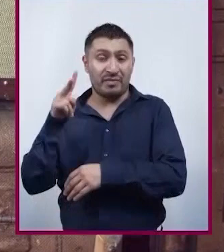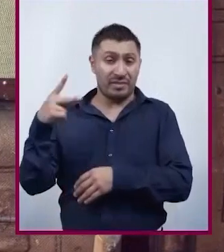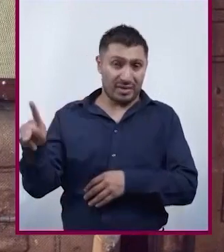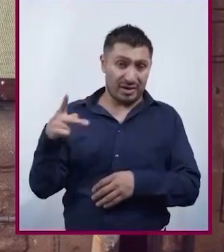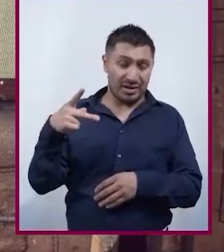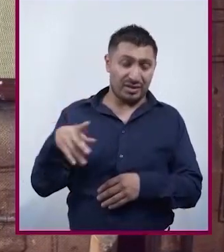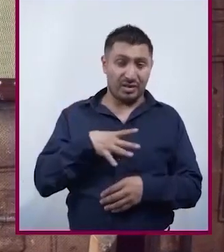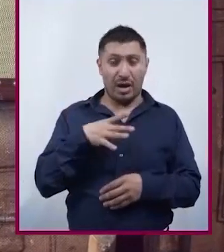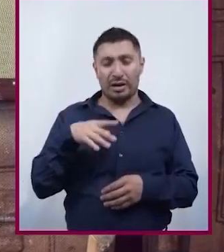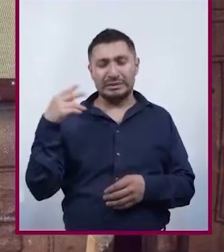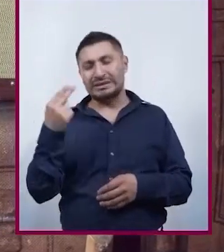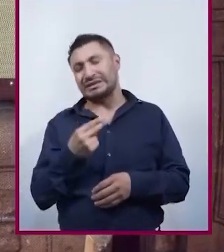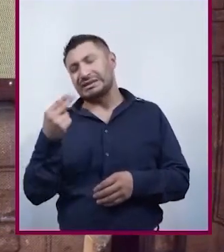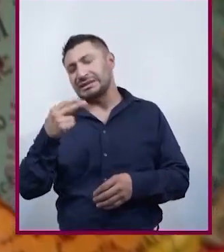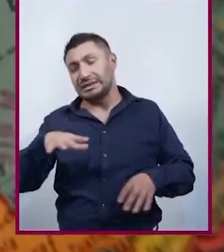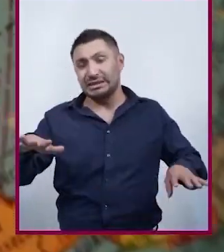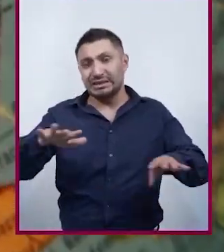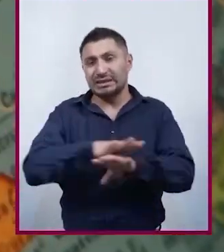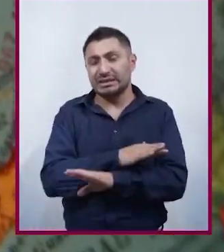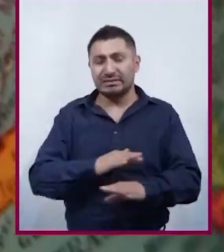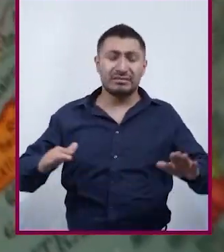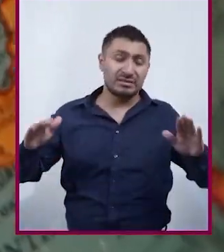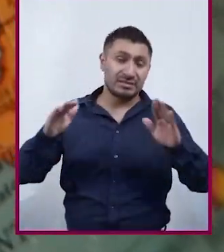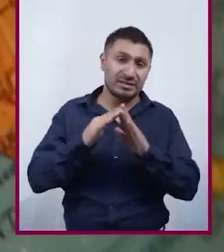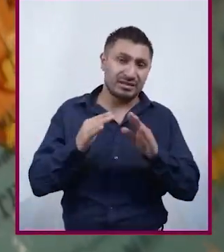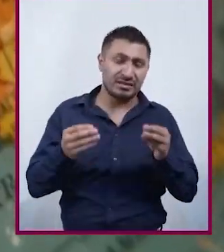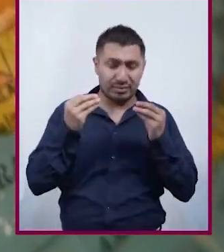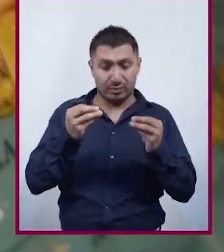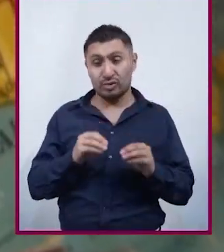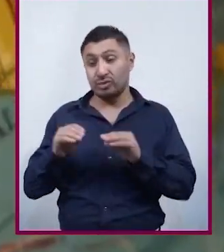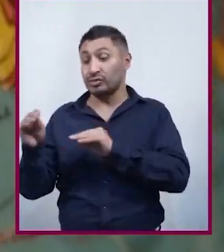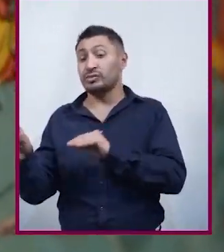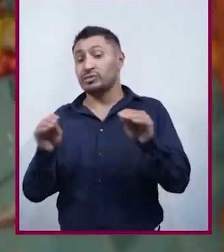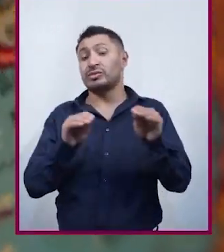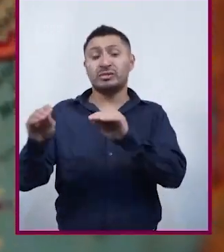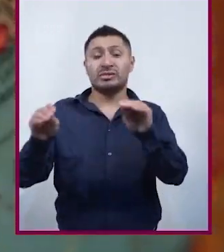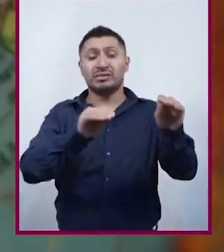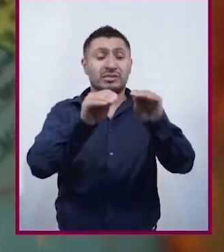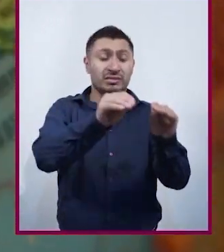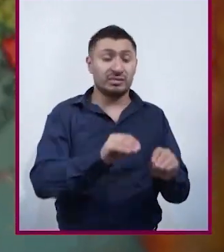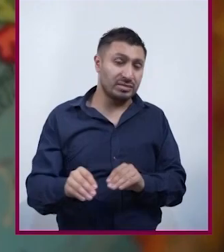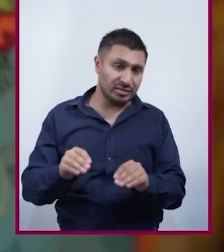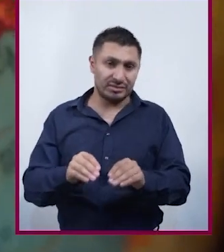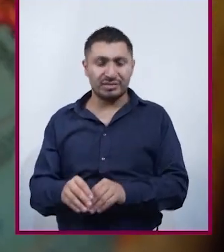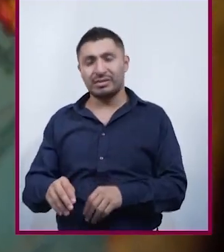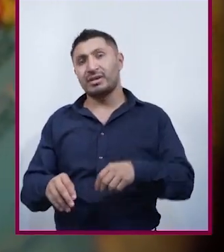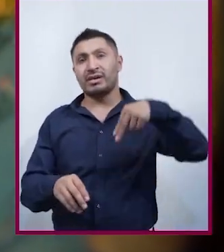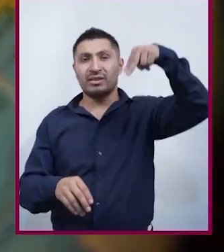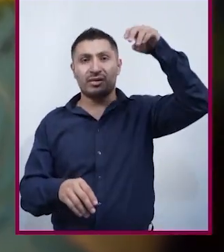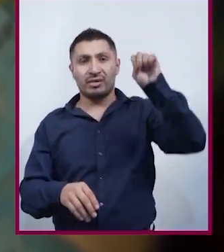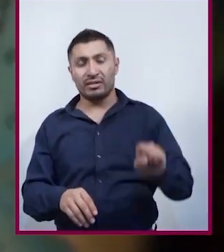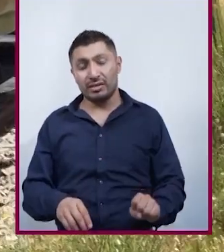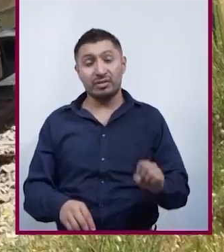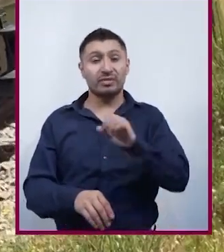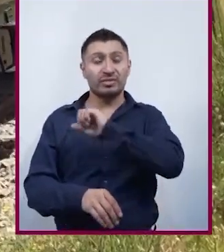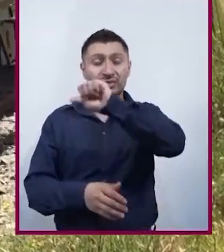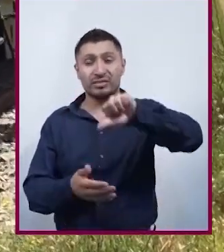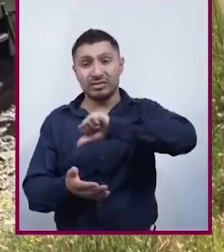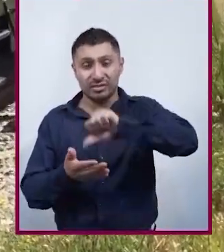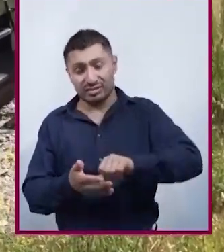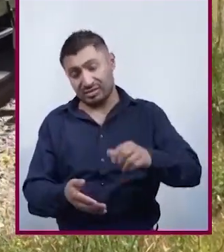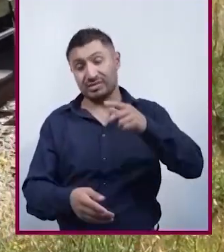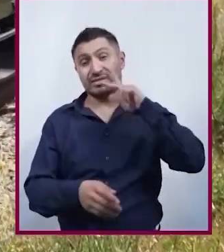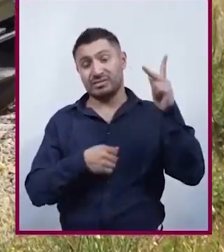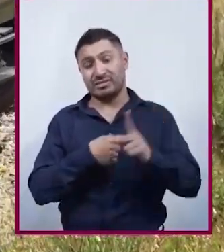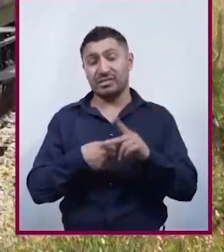padre, la familia Vasconcelos se vio en la necesidad de cambiar de residencia constantemente, alterando entre el norte, sur